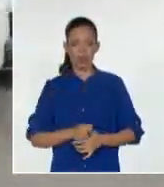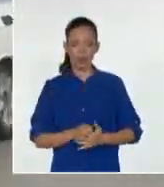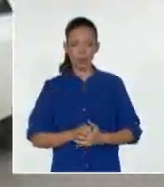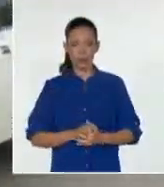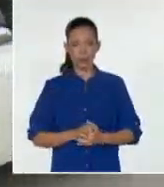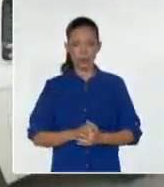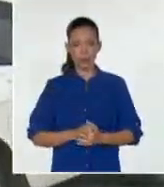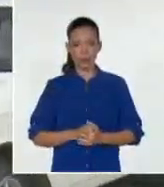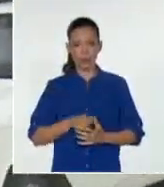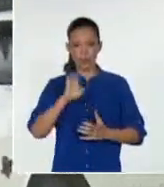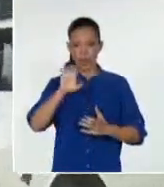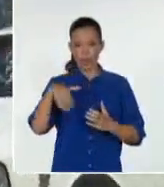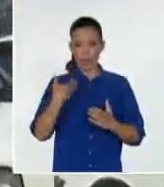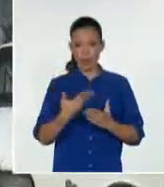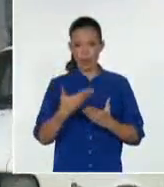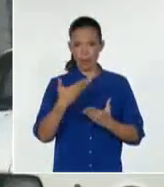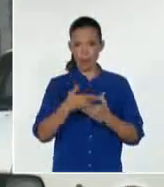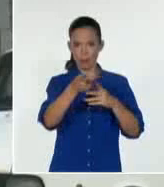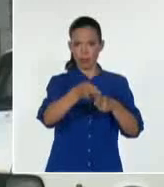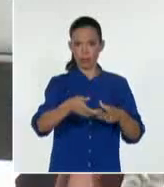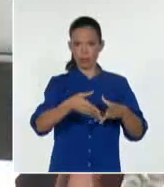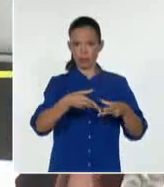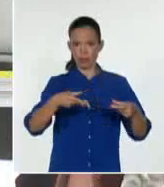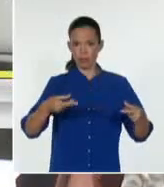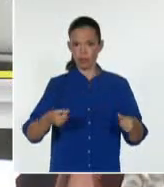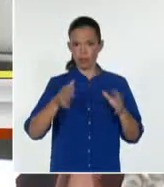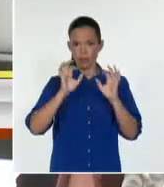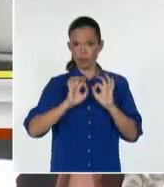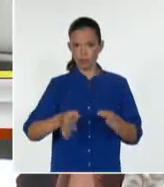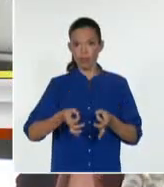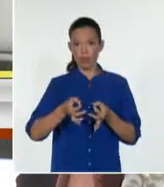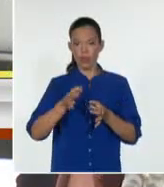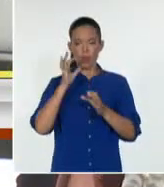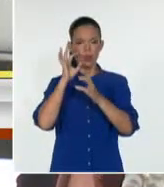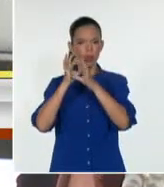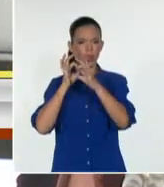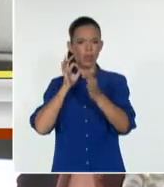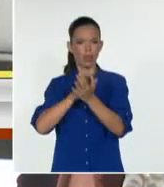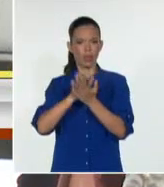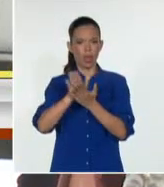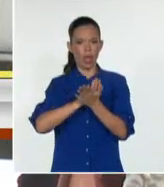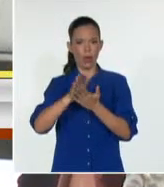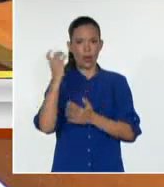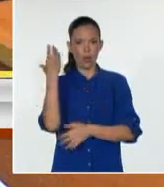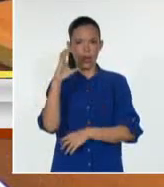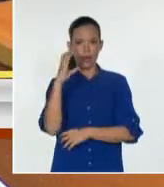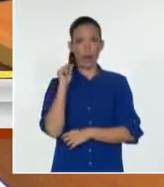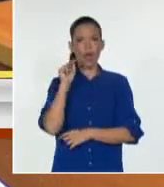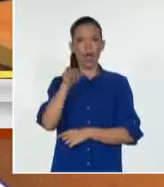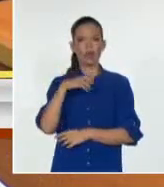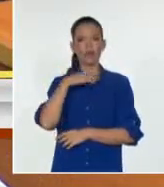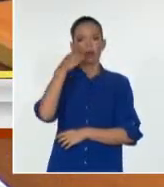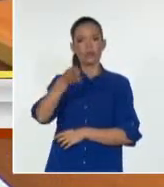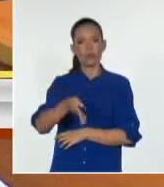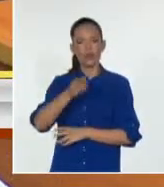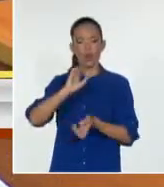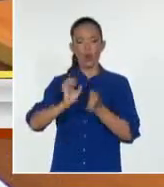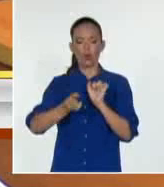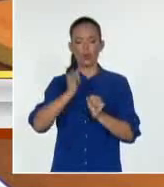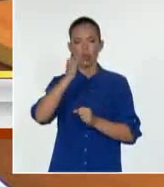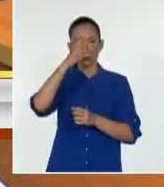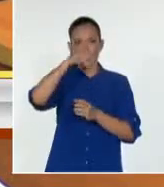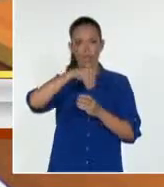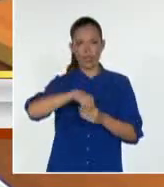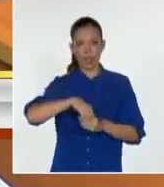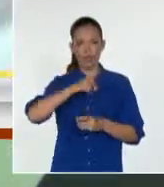la empresa de acopio y beneficio de tabaco de Camagüey es una de las entidades que acogen la comprobación nacional al control interno que se